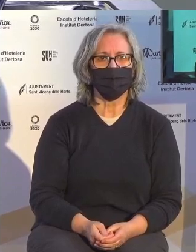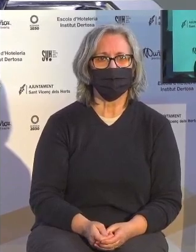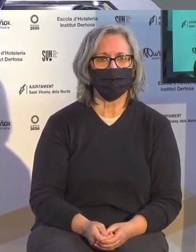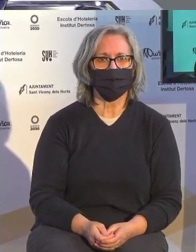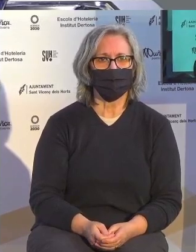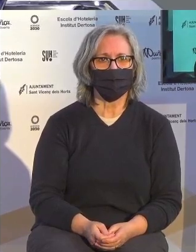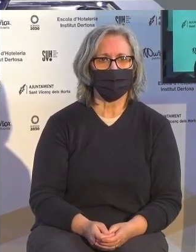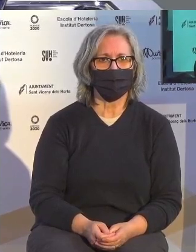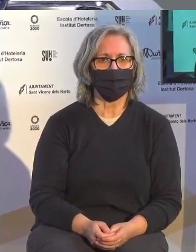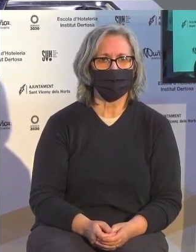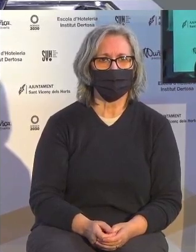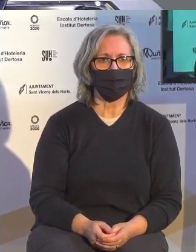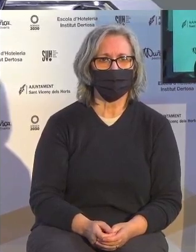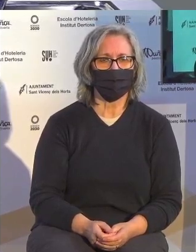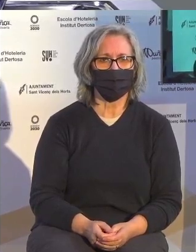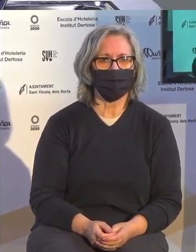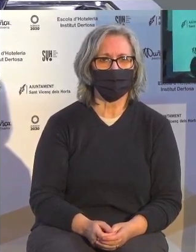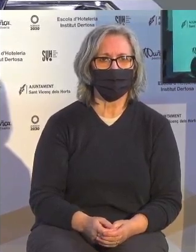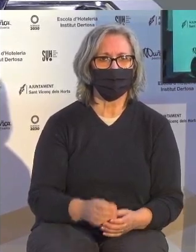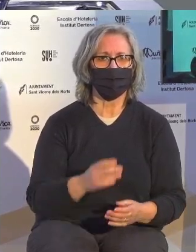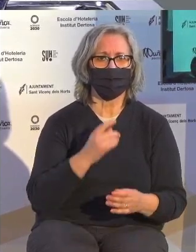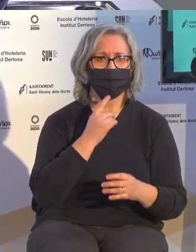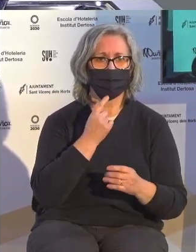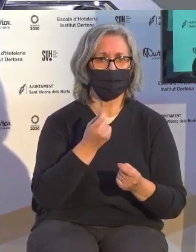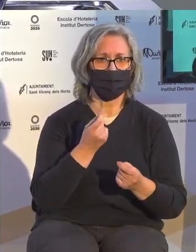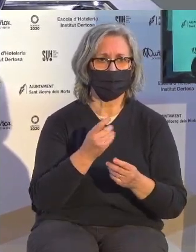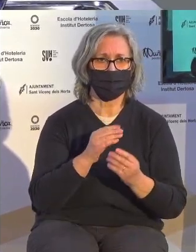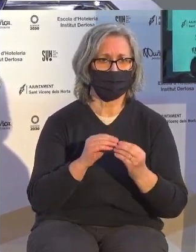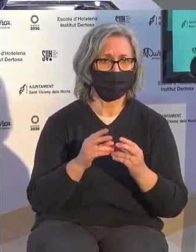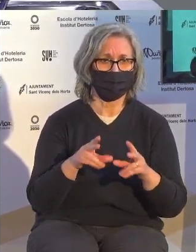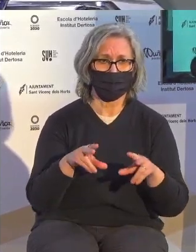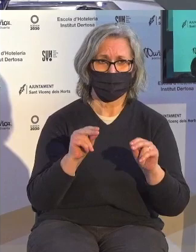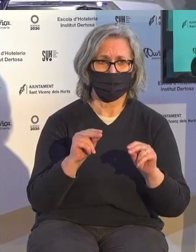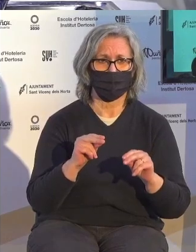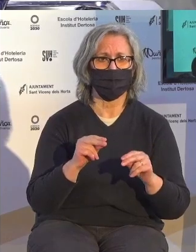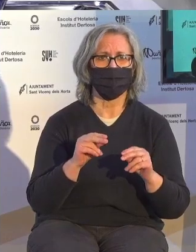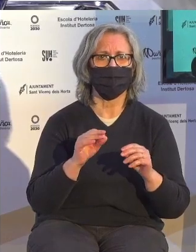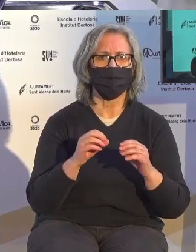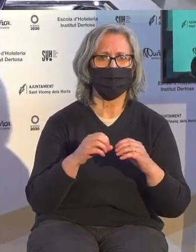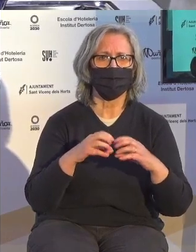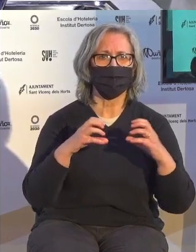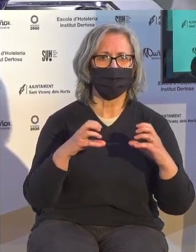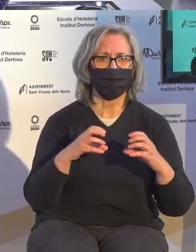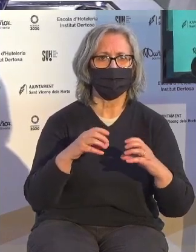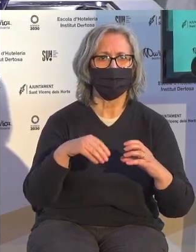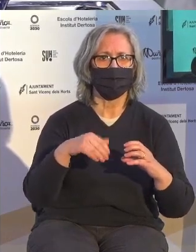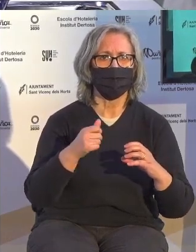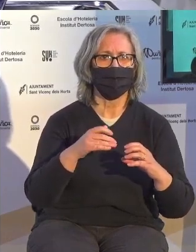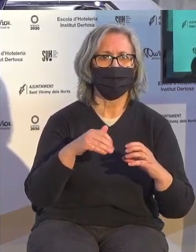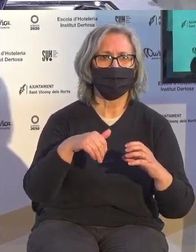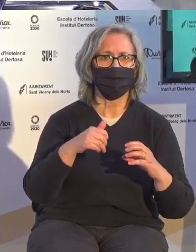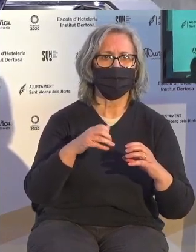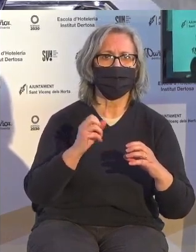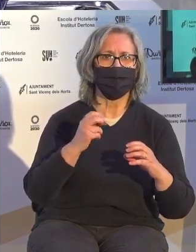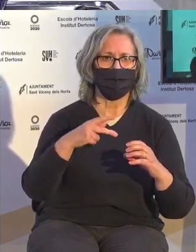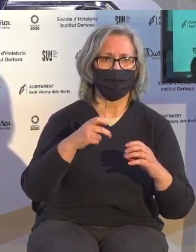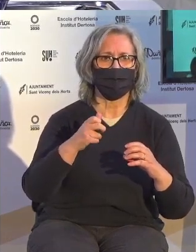estamos casi listos con el italia merengue pero voy a mostrar ahora la diferencia